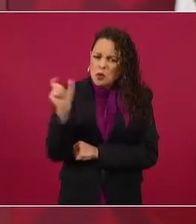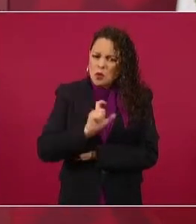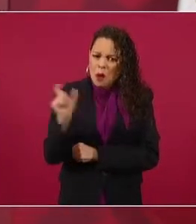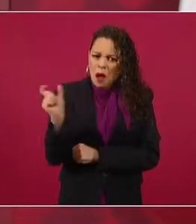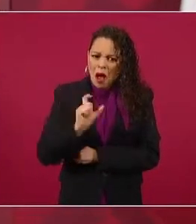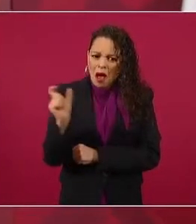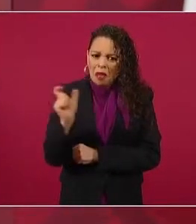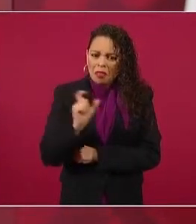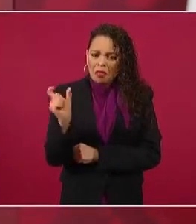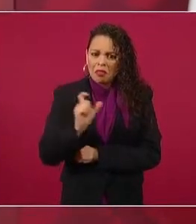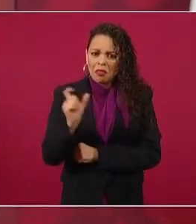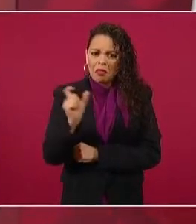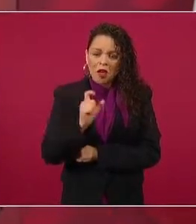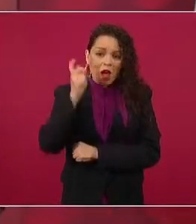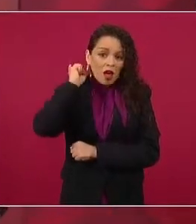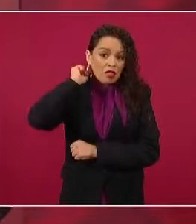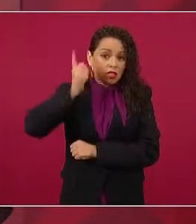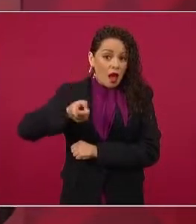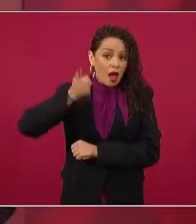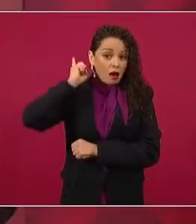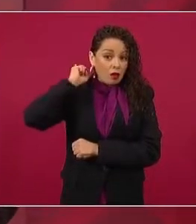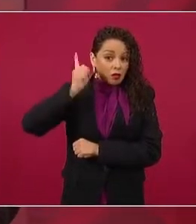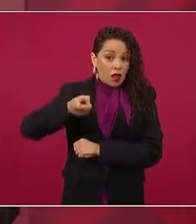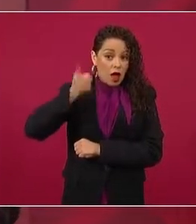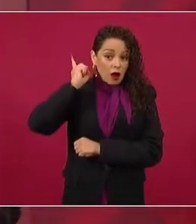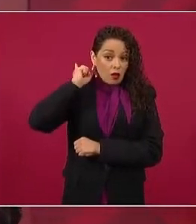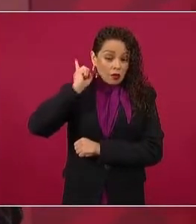había encabezado diariamente